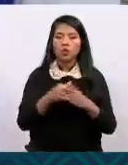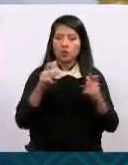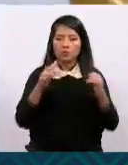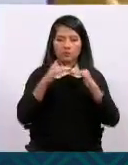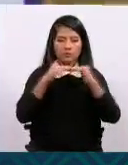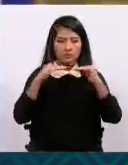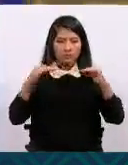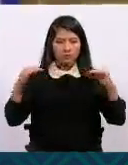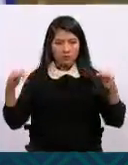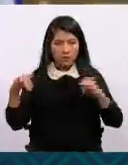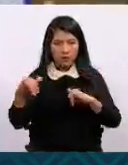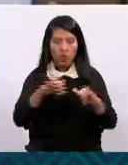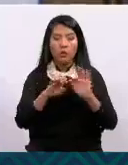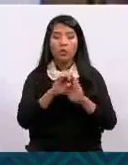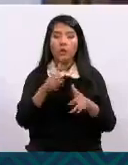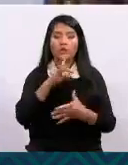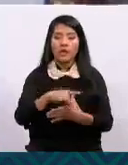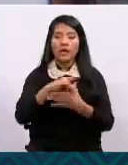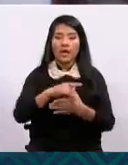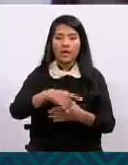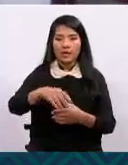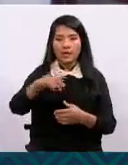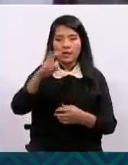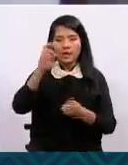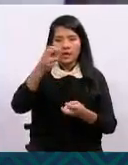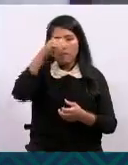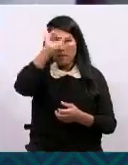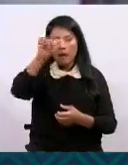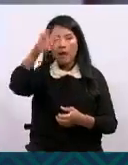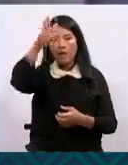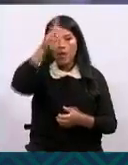decir, carne de res, carne de pollo, variedad de